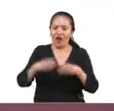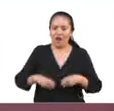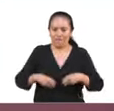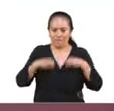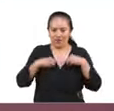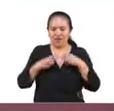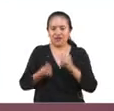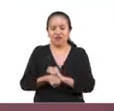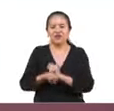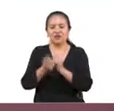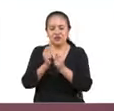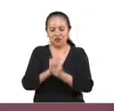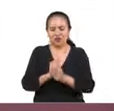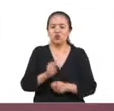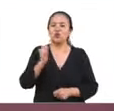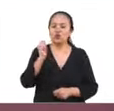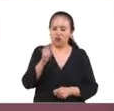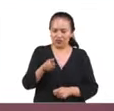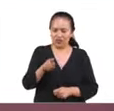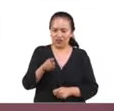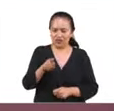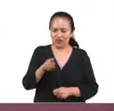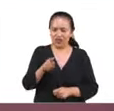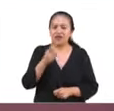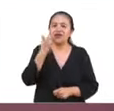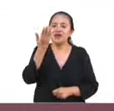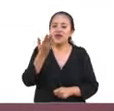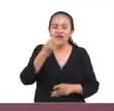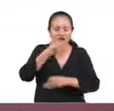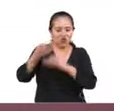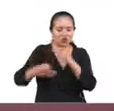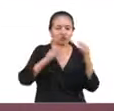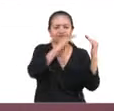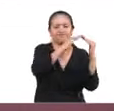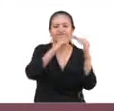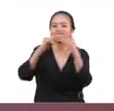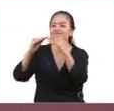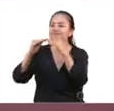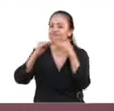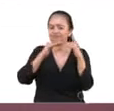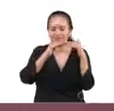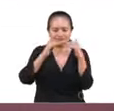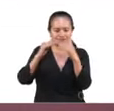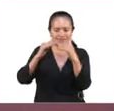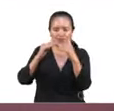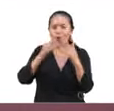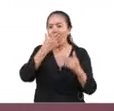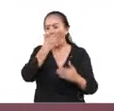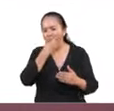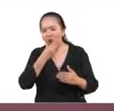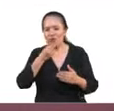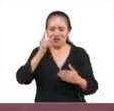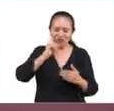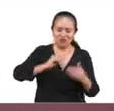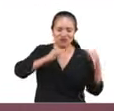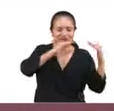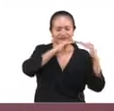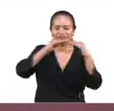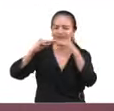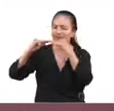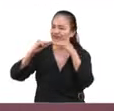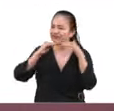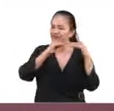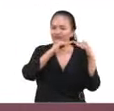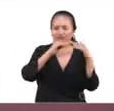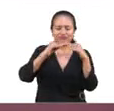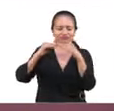transformación, y ustedes son promotoras de la igualdad entre mujeres y hombres, de